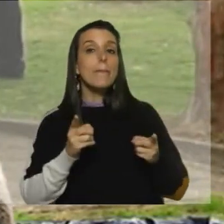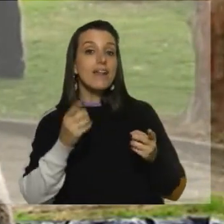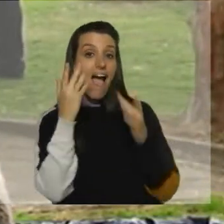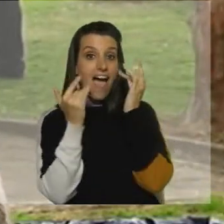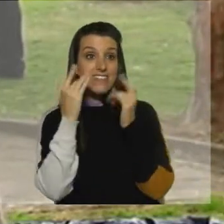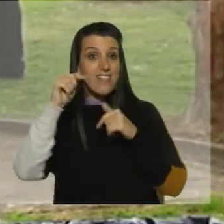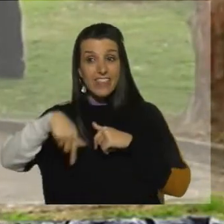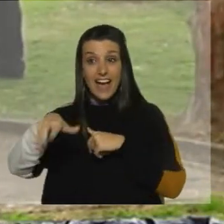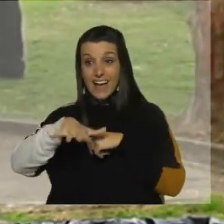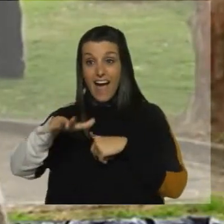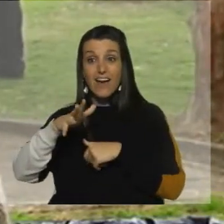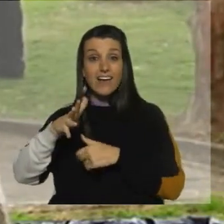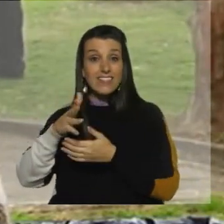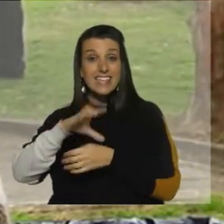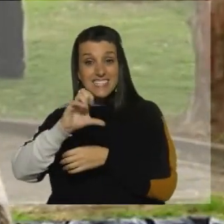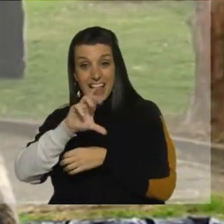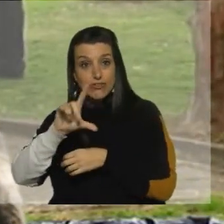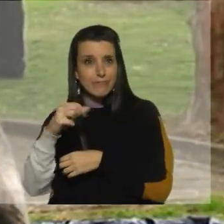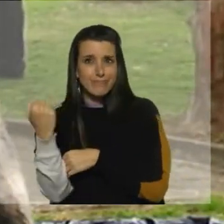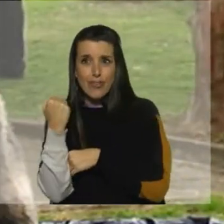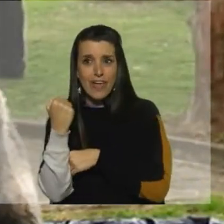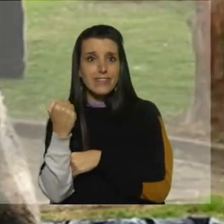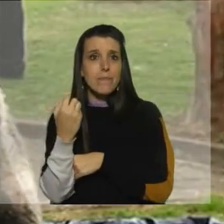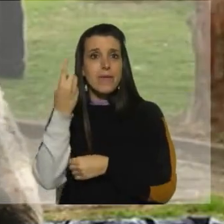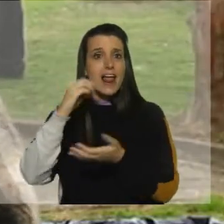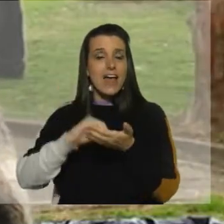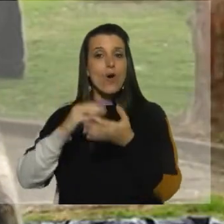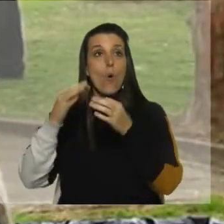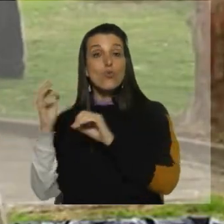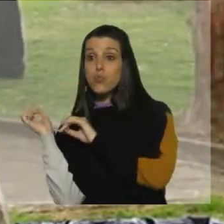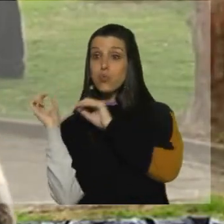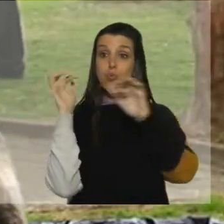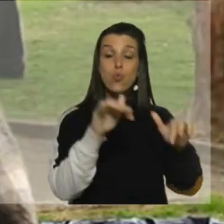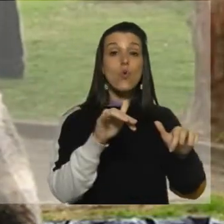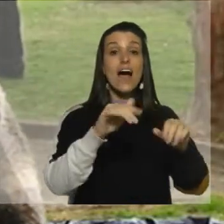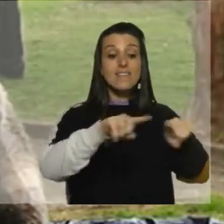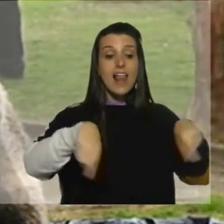artistas de la localidad es una oportunidad. Y bueno, este éxodo de Los Cerrillos a la Zitarrosa es una de las actividades que tenemos.